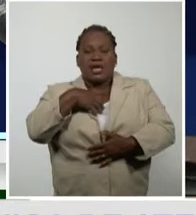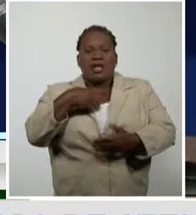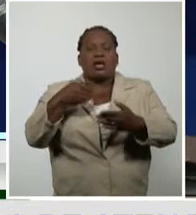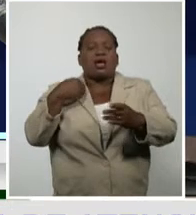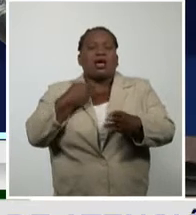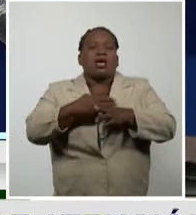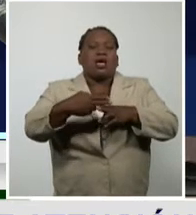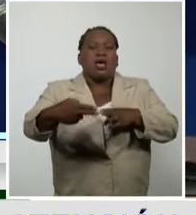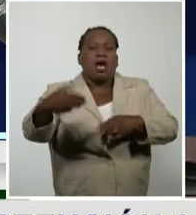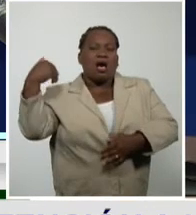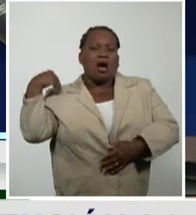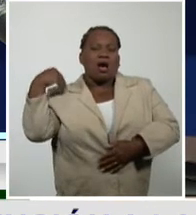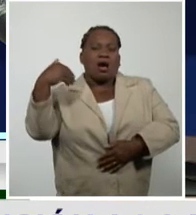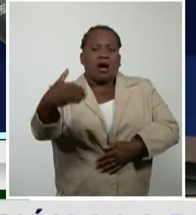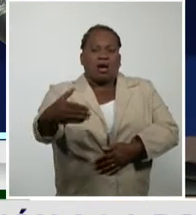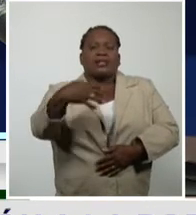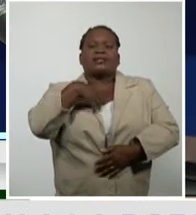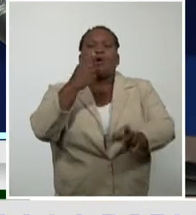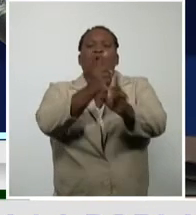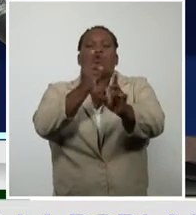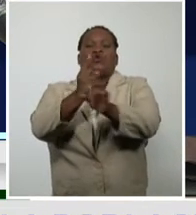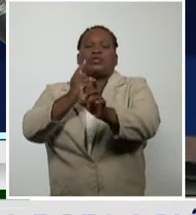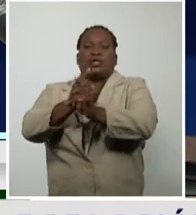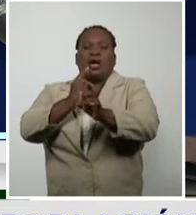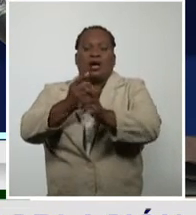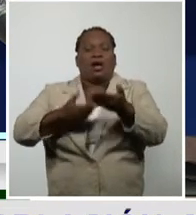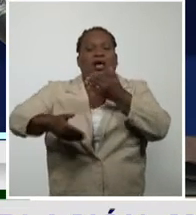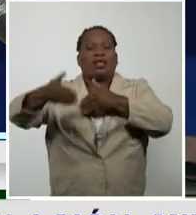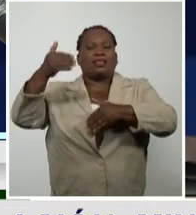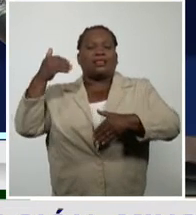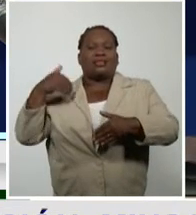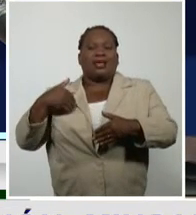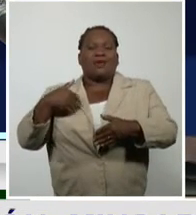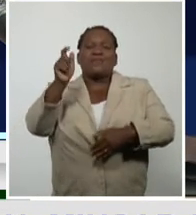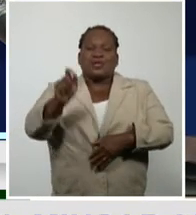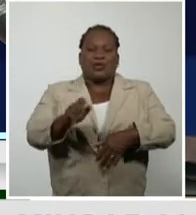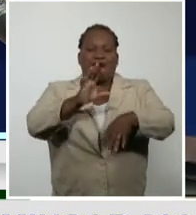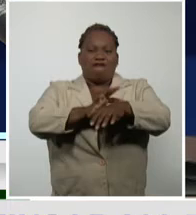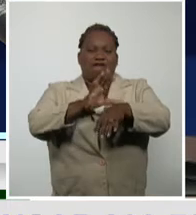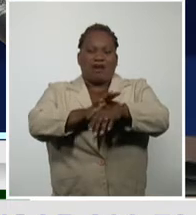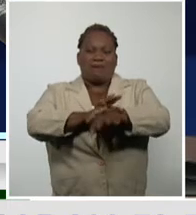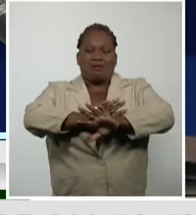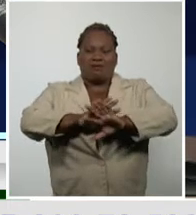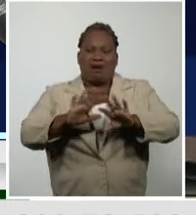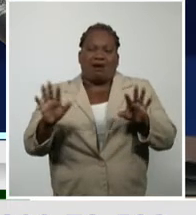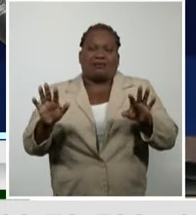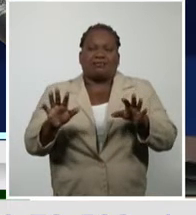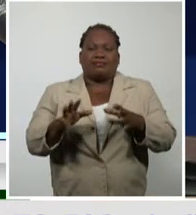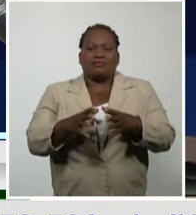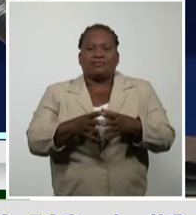haber tenido contacto anterior con personas que ya estaban